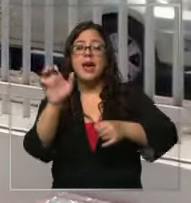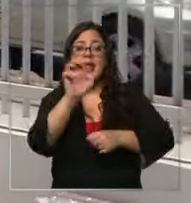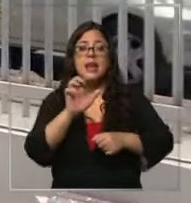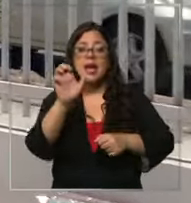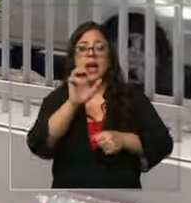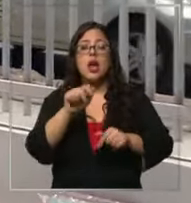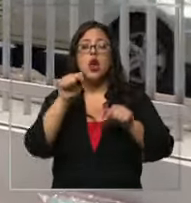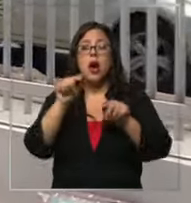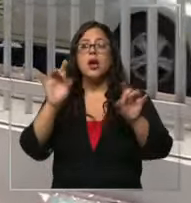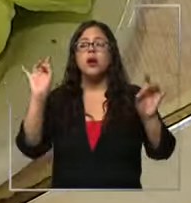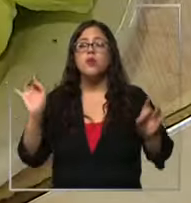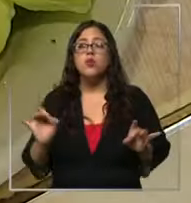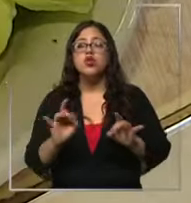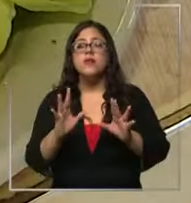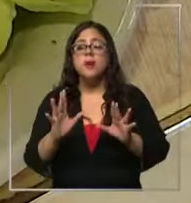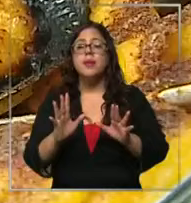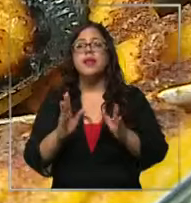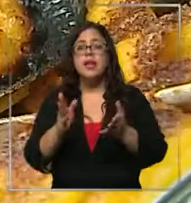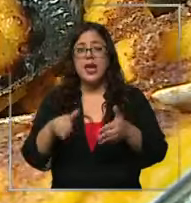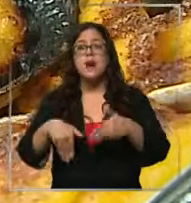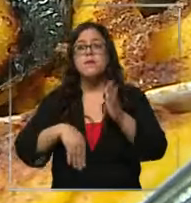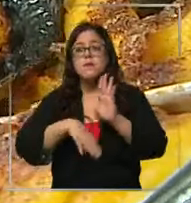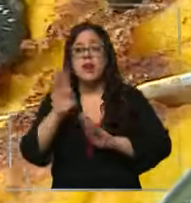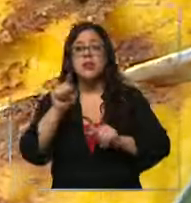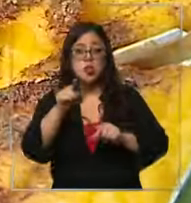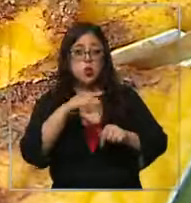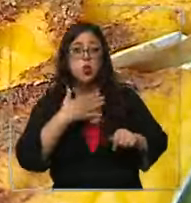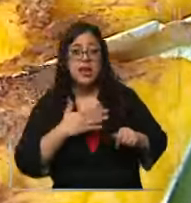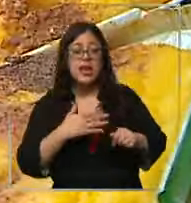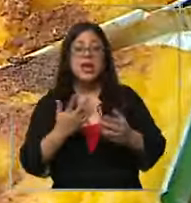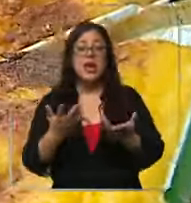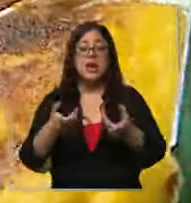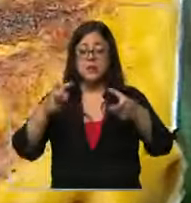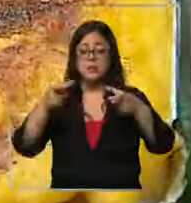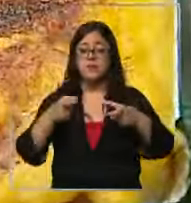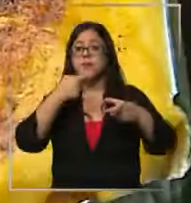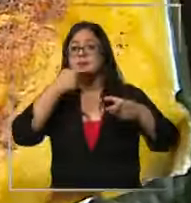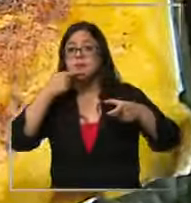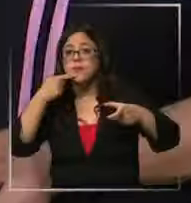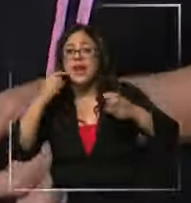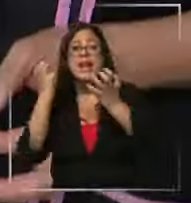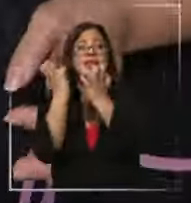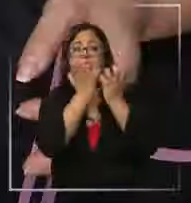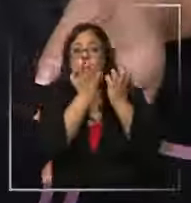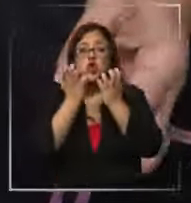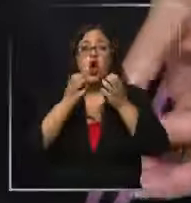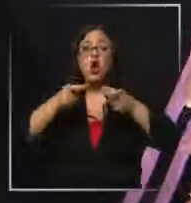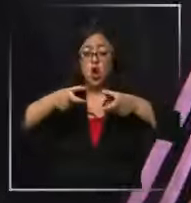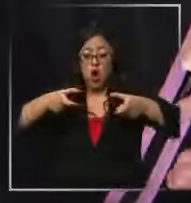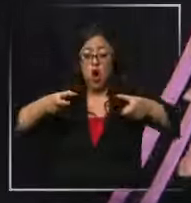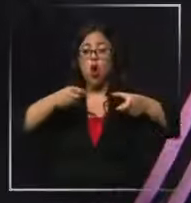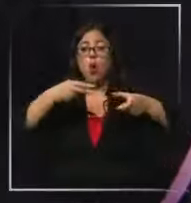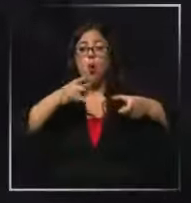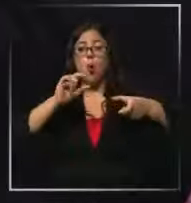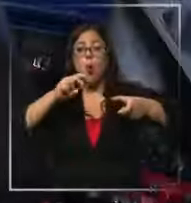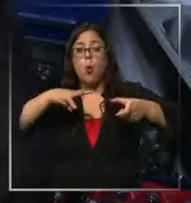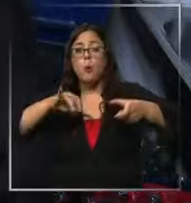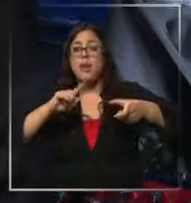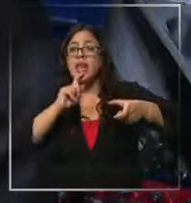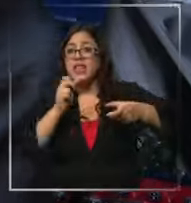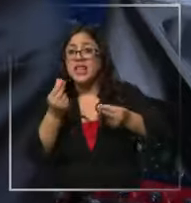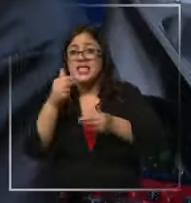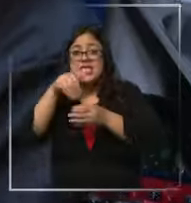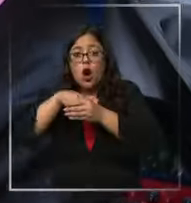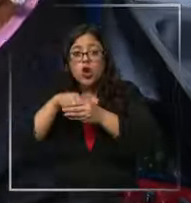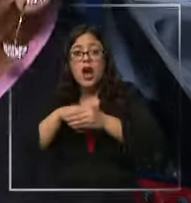ya tengamos una mayor oferta. Si quiere preparar humitas o pastel de choclo en la casa y quiere ahorrar, deberá esperar hasta